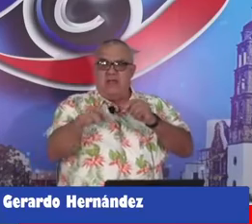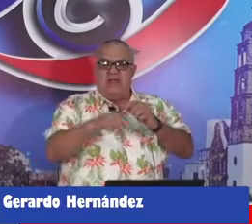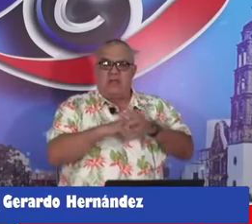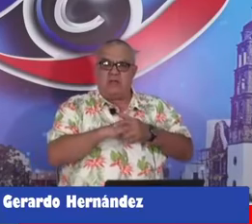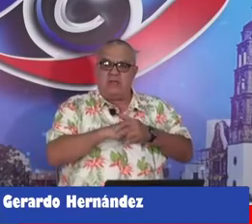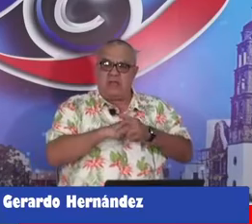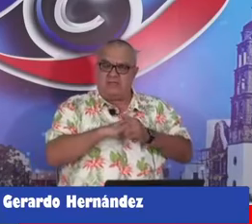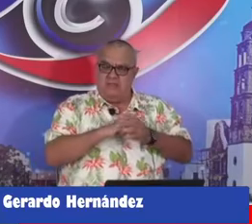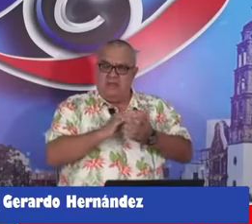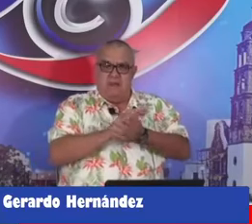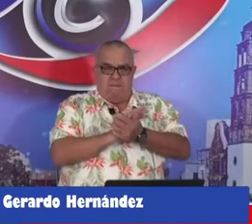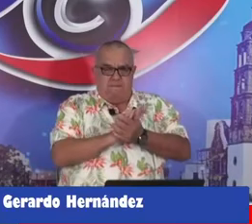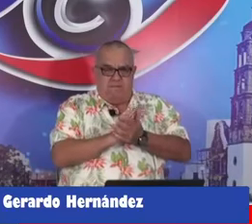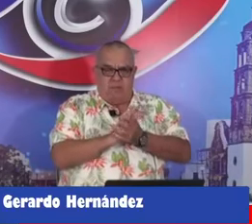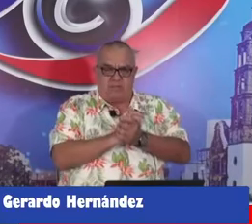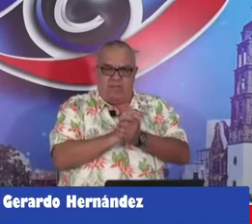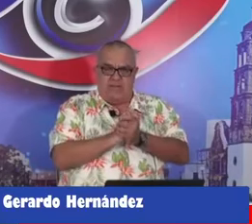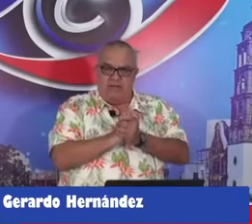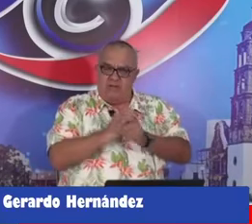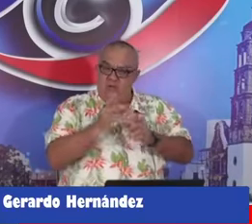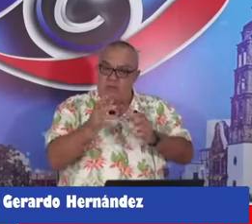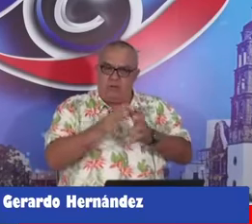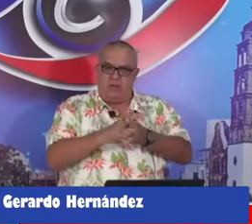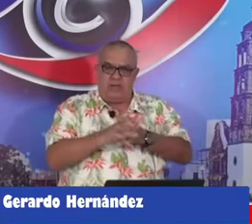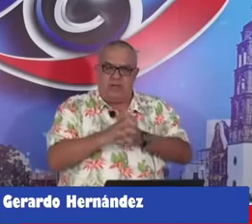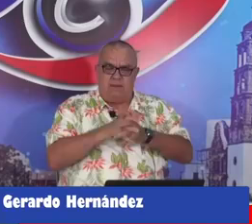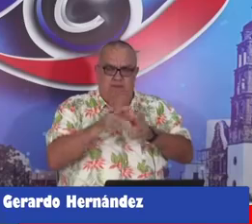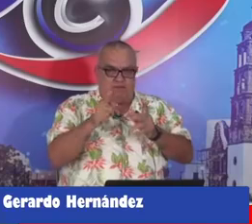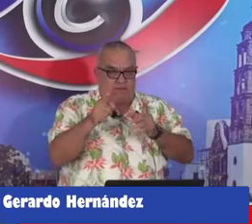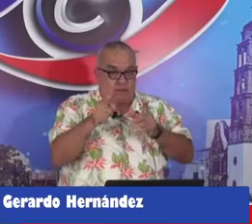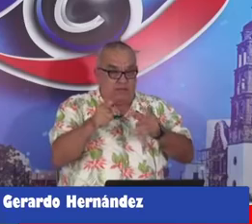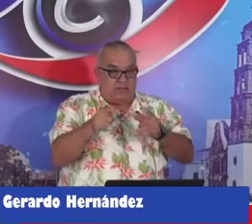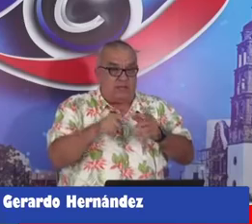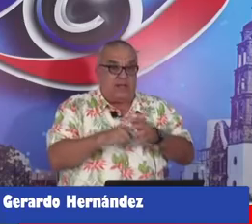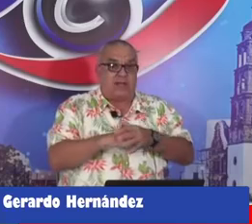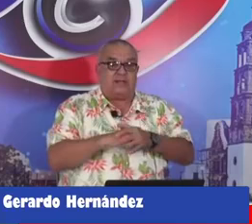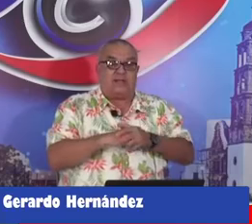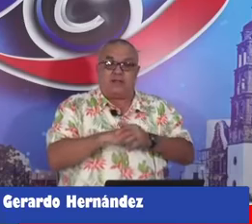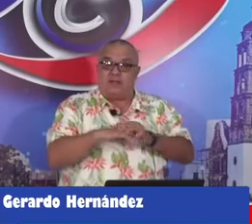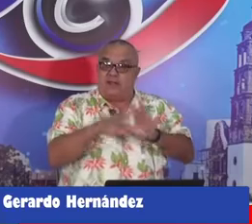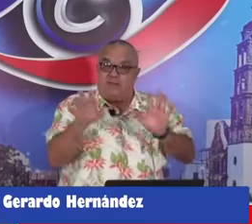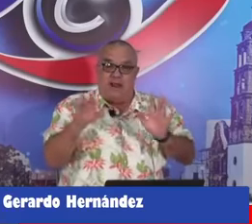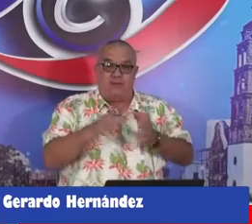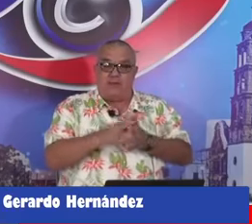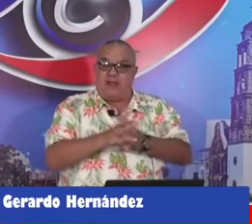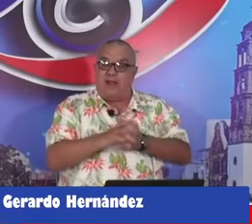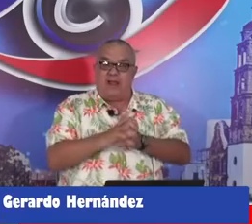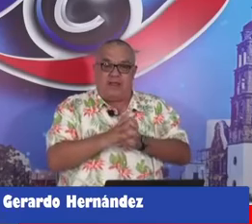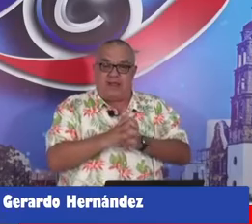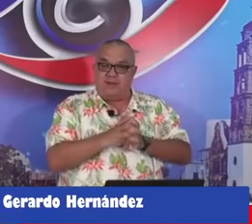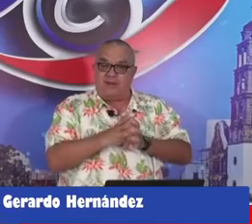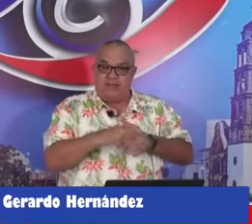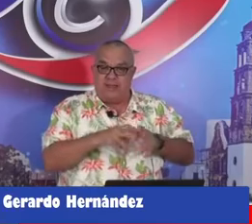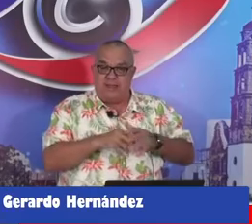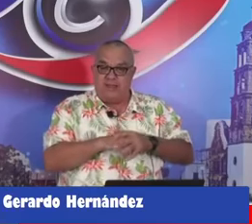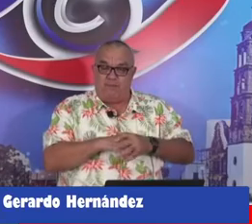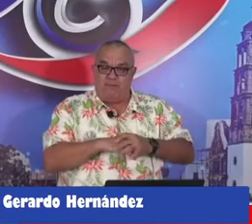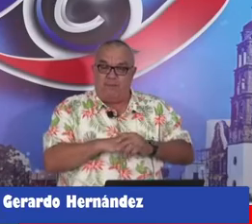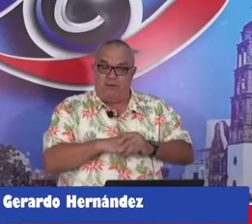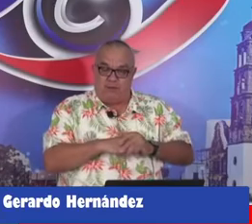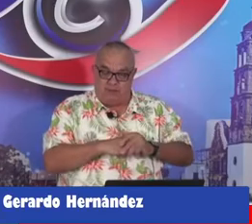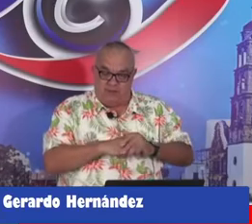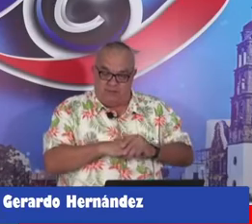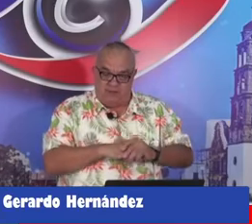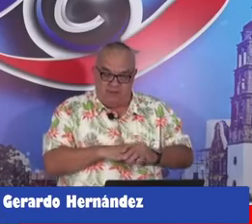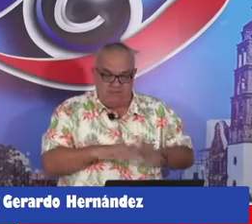caseta, en esos días vamos a ir, no he podido ir ahí, pero ya me dicen que la caseta que ya no deja que entre nadie ahí